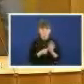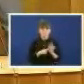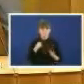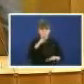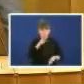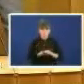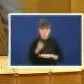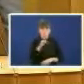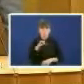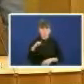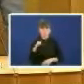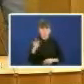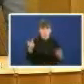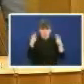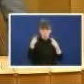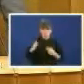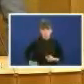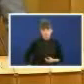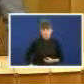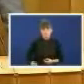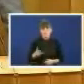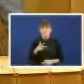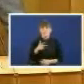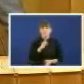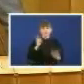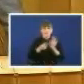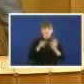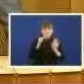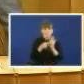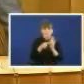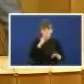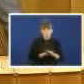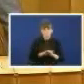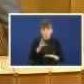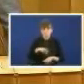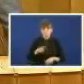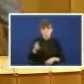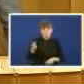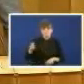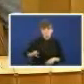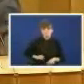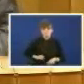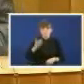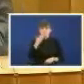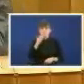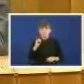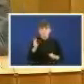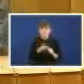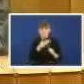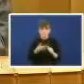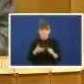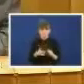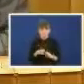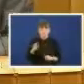pensións o direito por lei a percibir o salario da liberdade no caso da violencia machista o direito